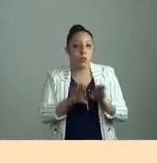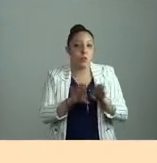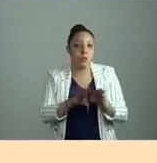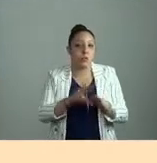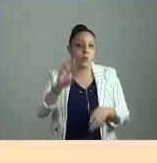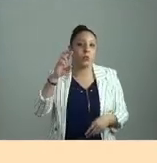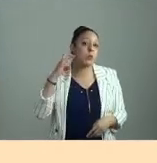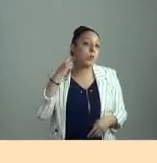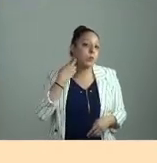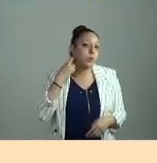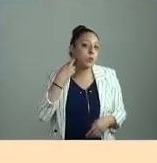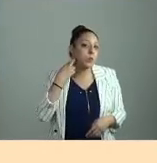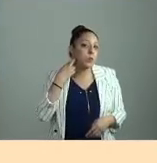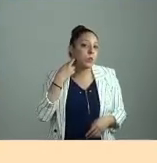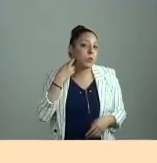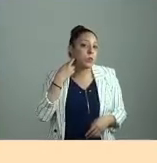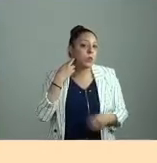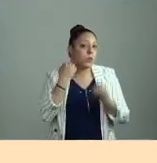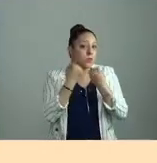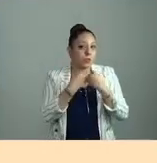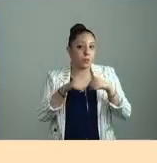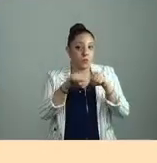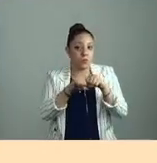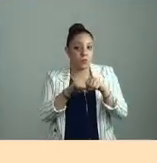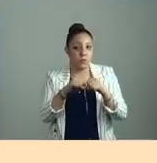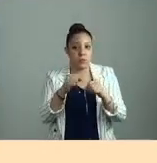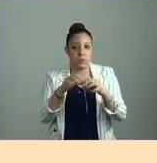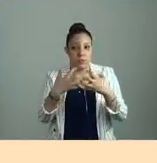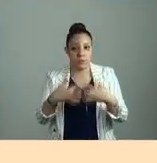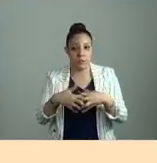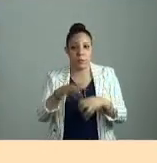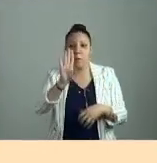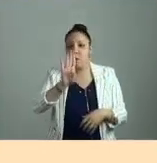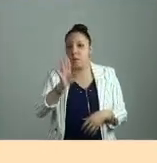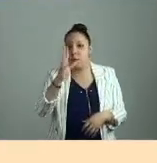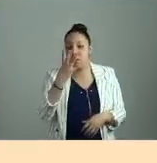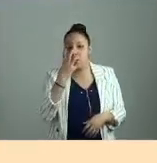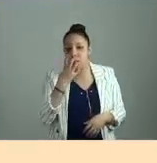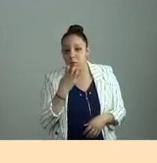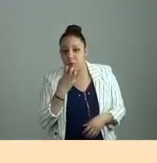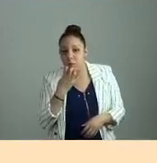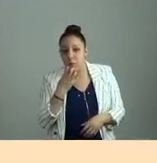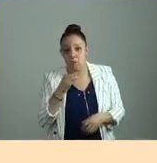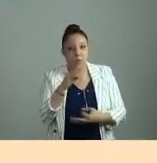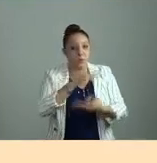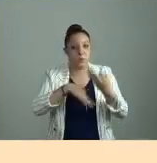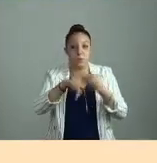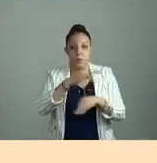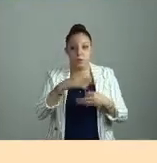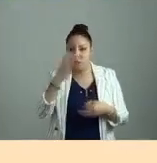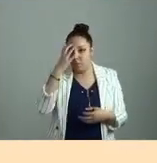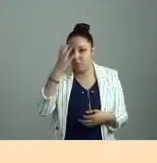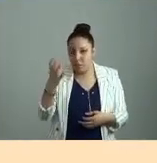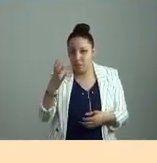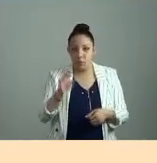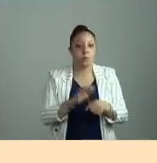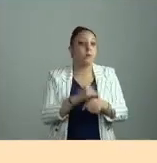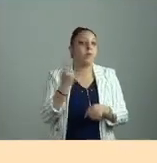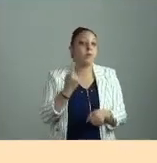muy triste no es una sociedad de evolucionar yo doy donde la máquina reemplazan